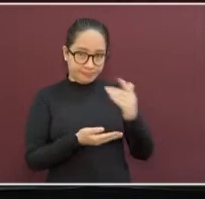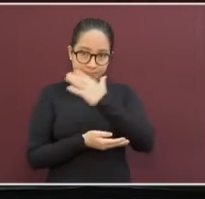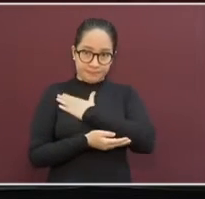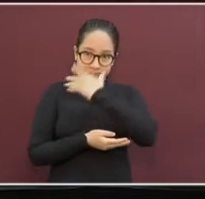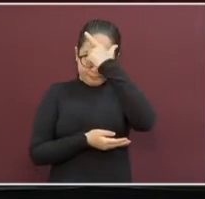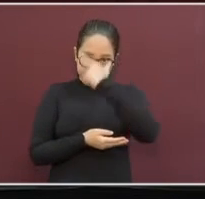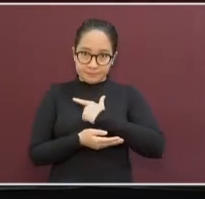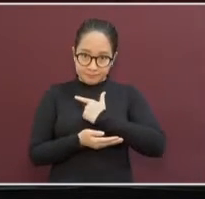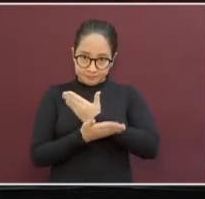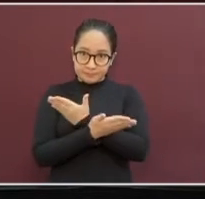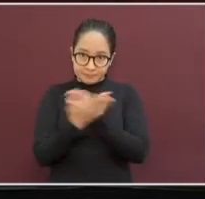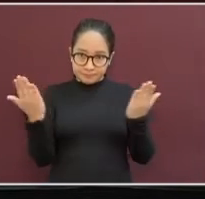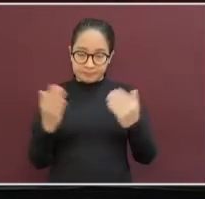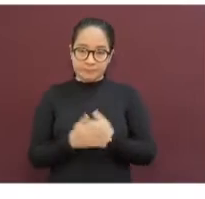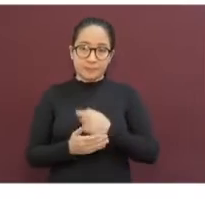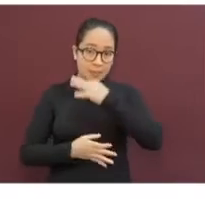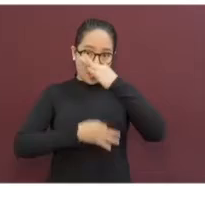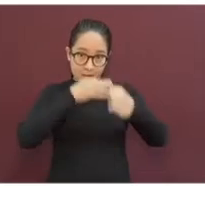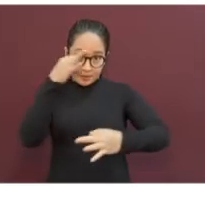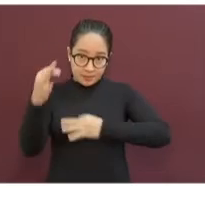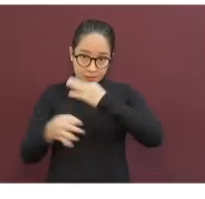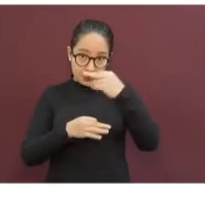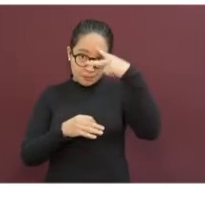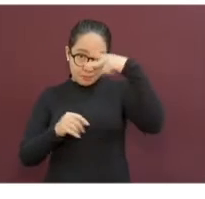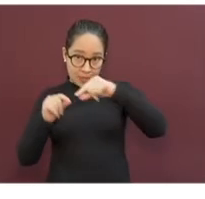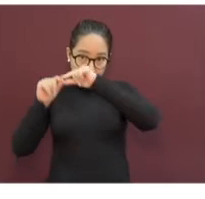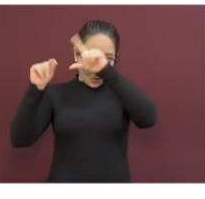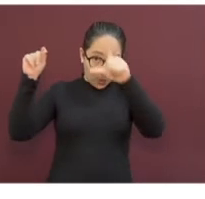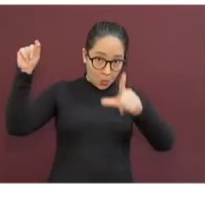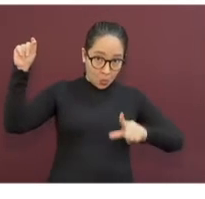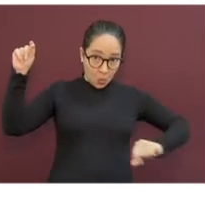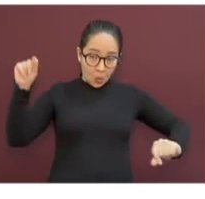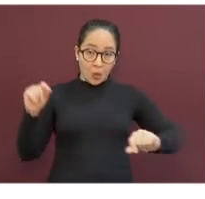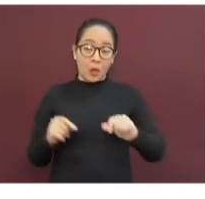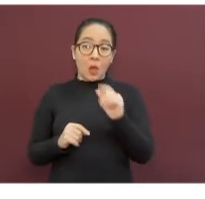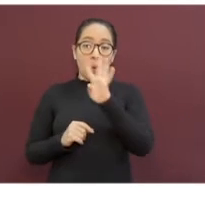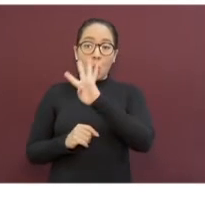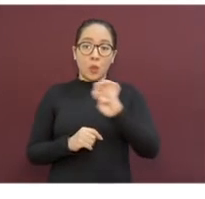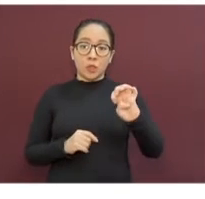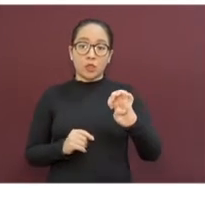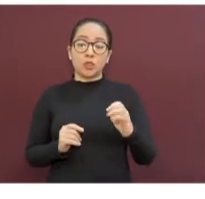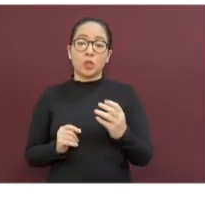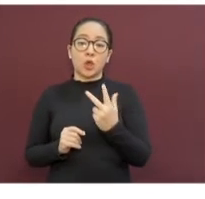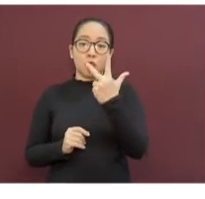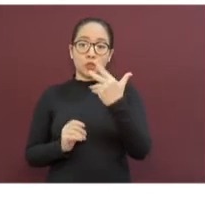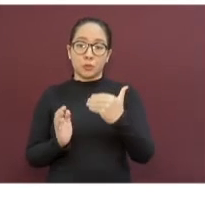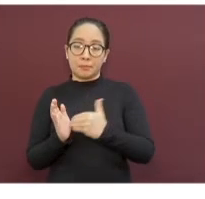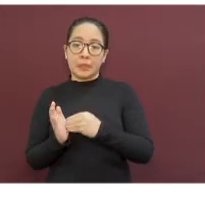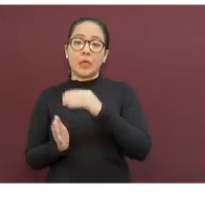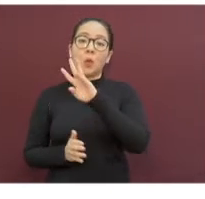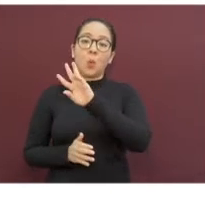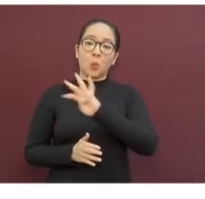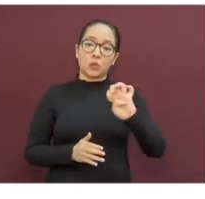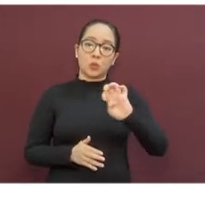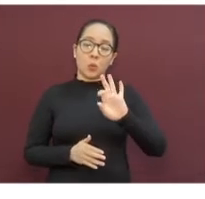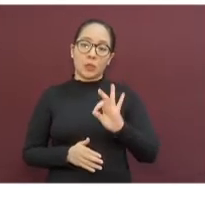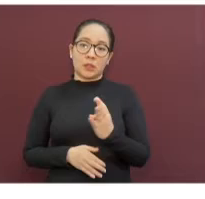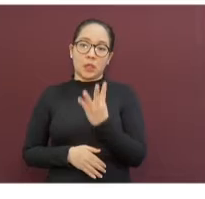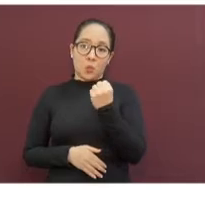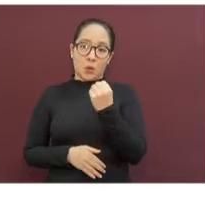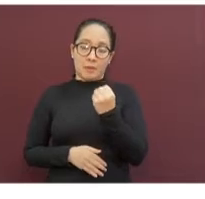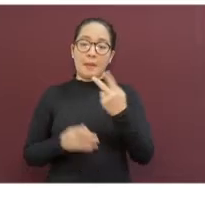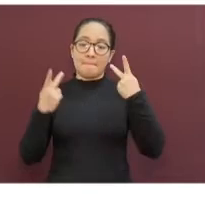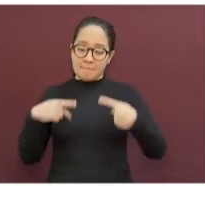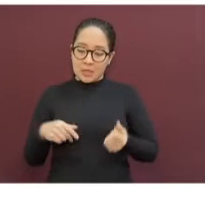noches a todos les informo que a nivel nacional se han registrado 408 mil 449 casos